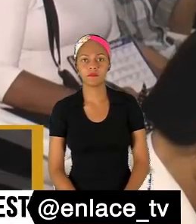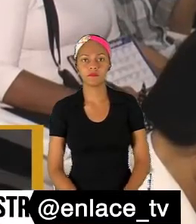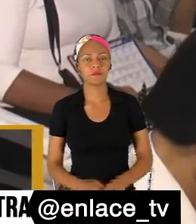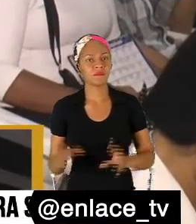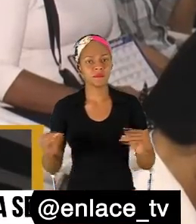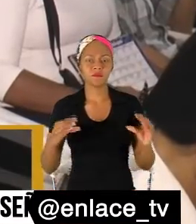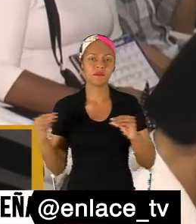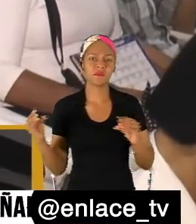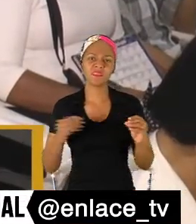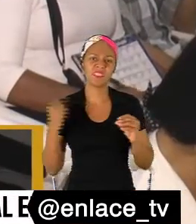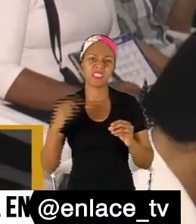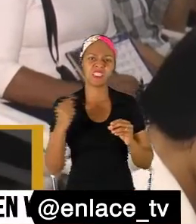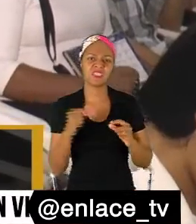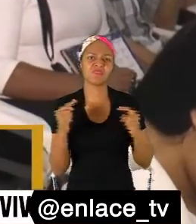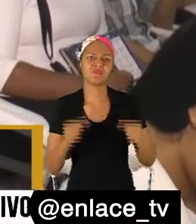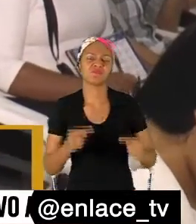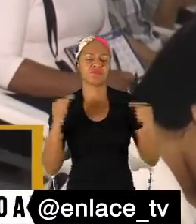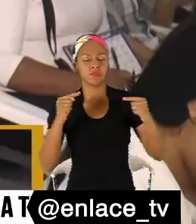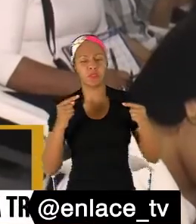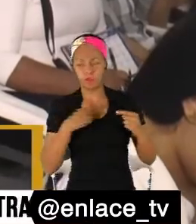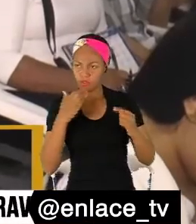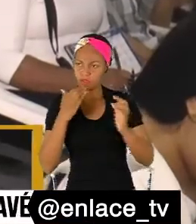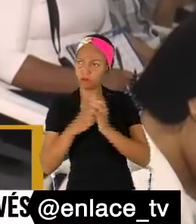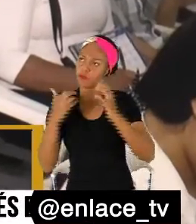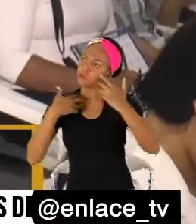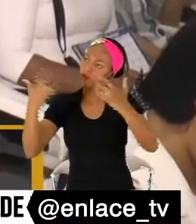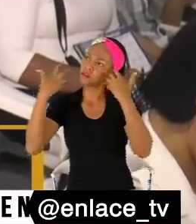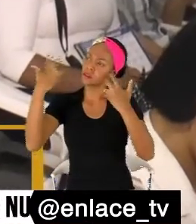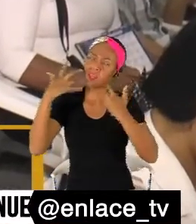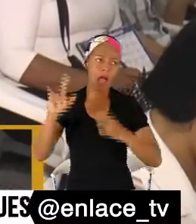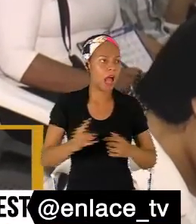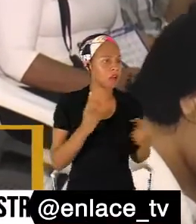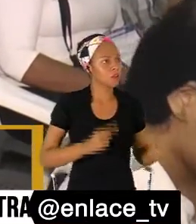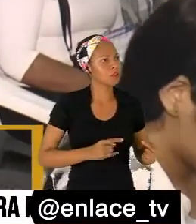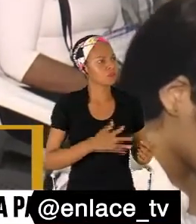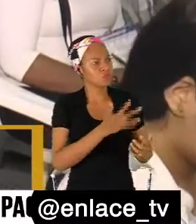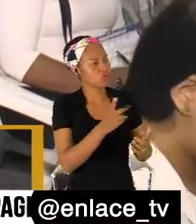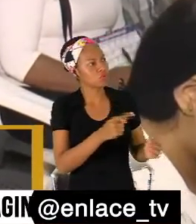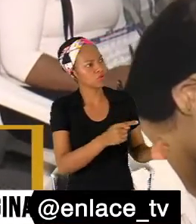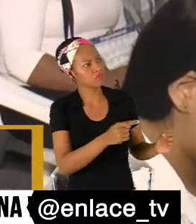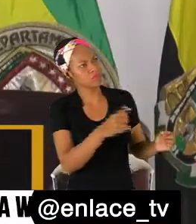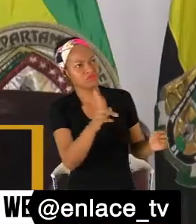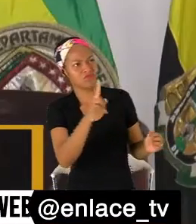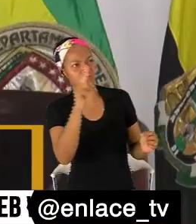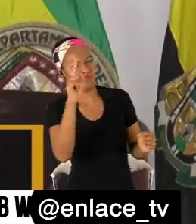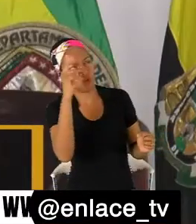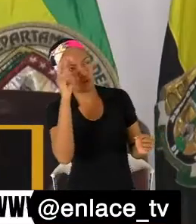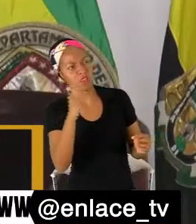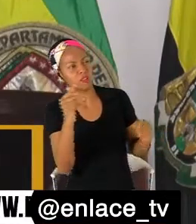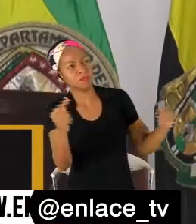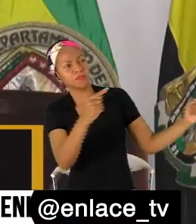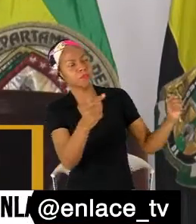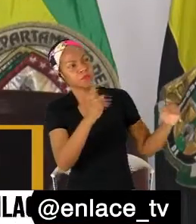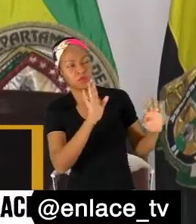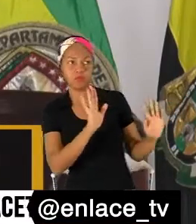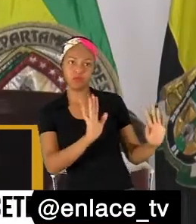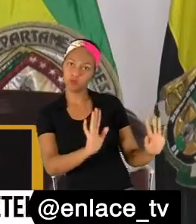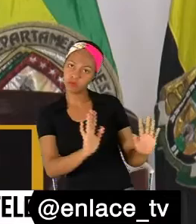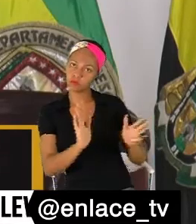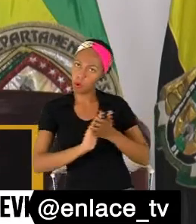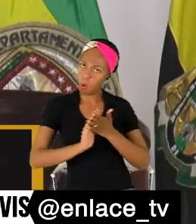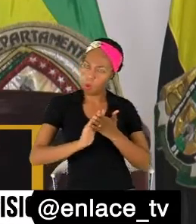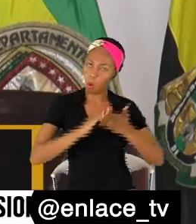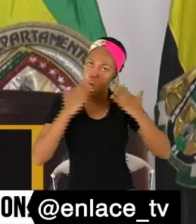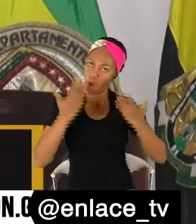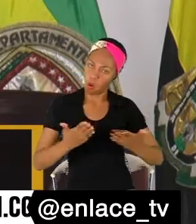para manejar el conflicto. Los conflictos políticos se resuelven respetándonos, tratando de comprender cuál